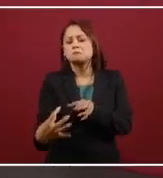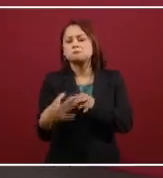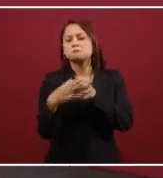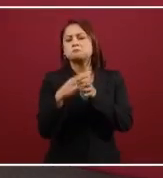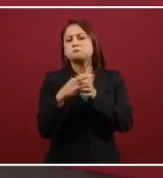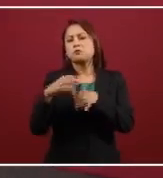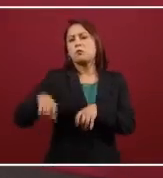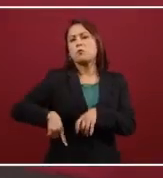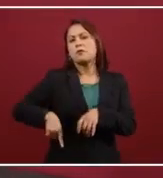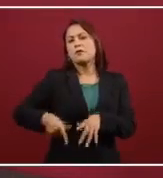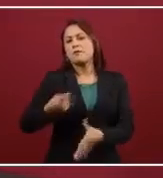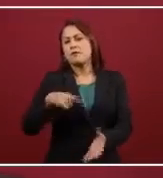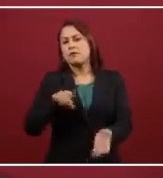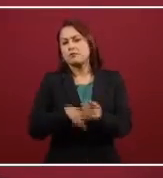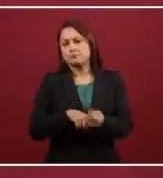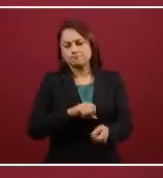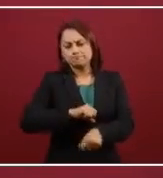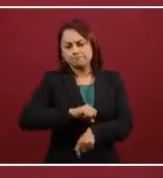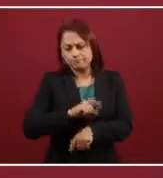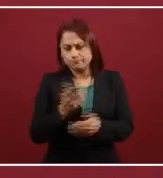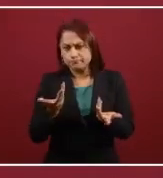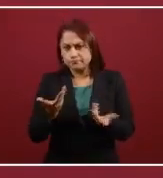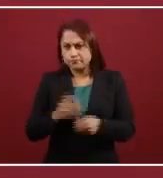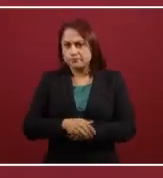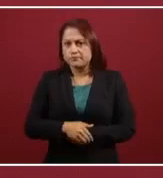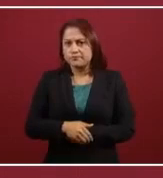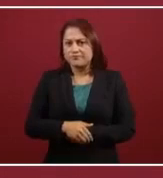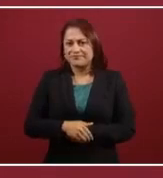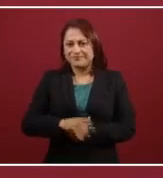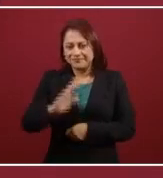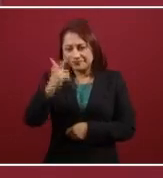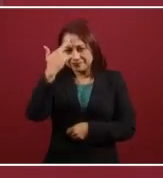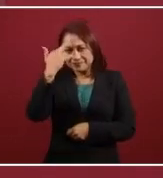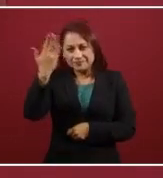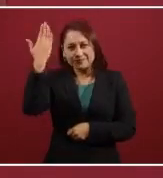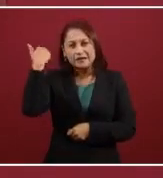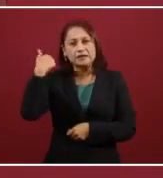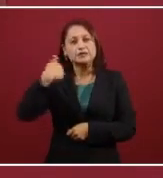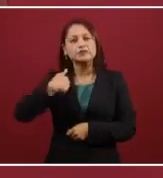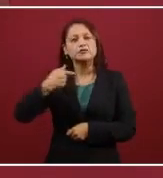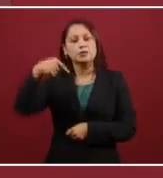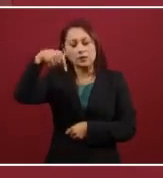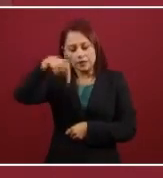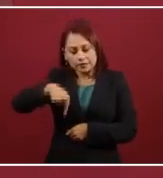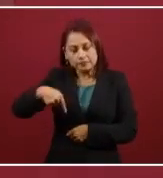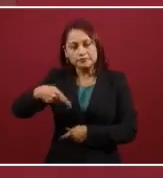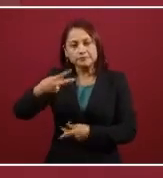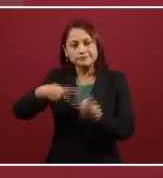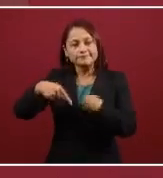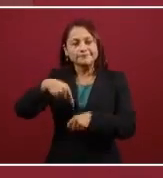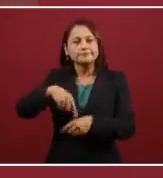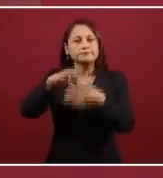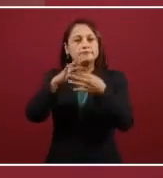Una vez aquí hablé de que el crédito